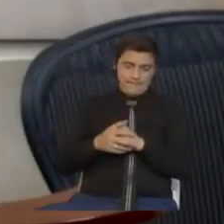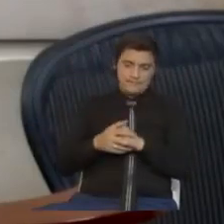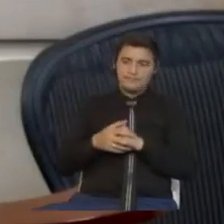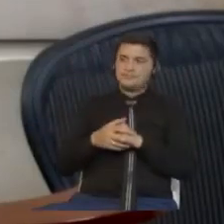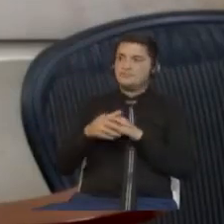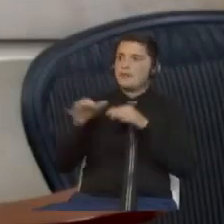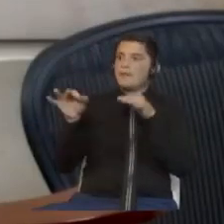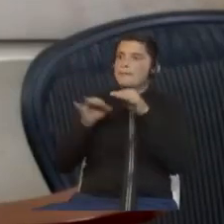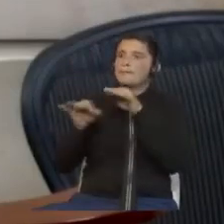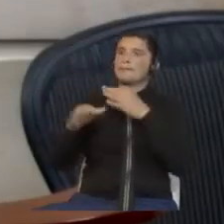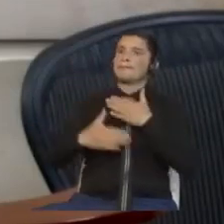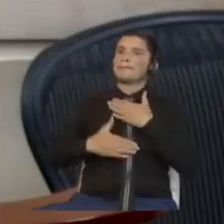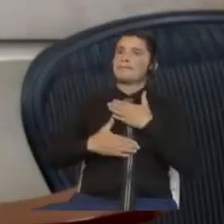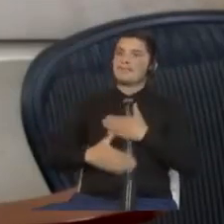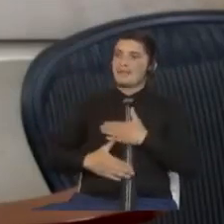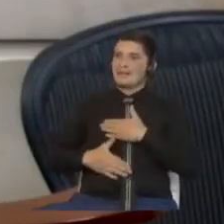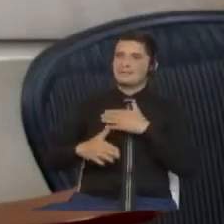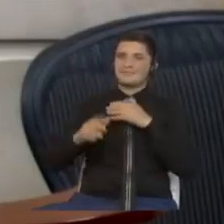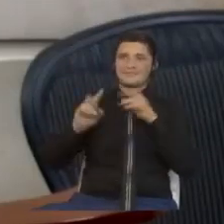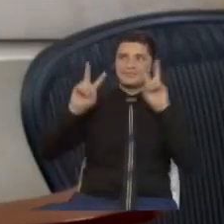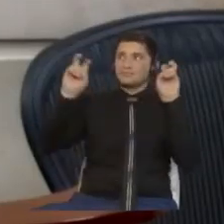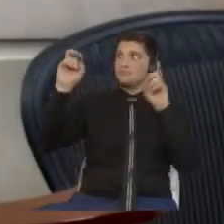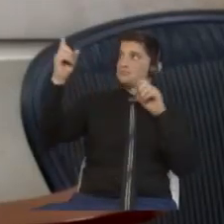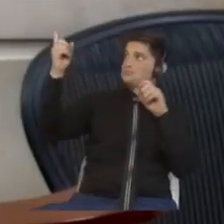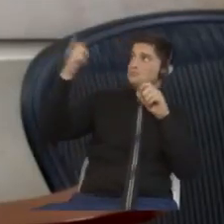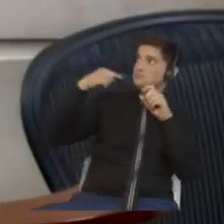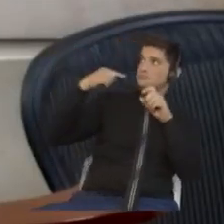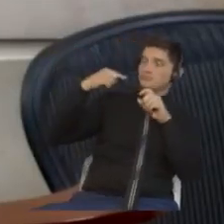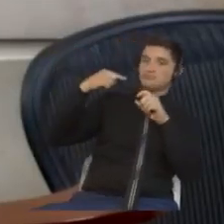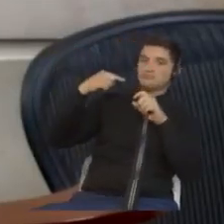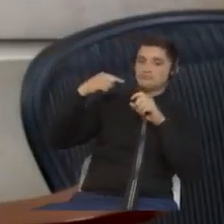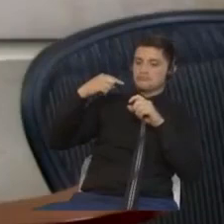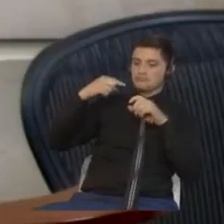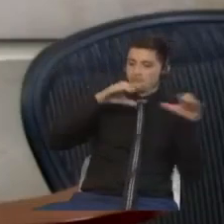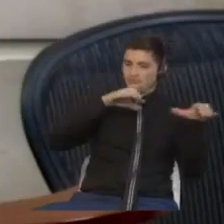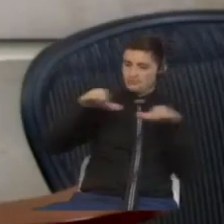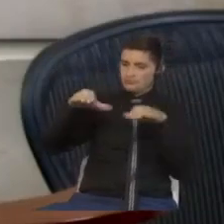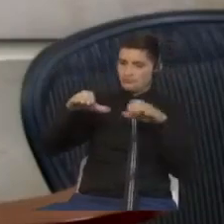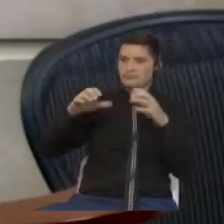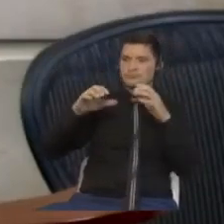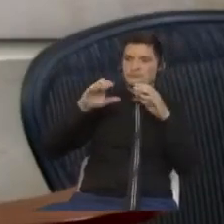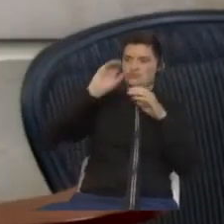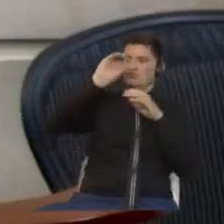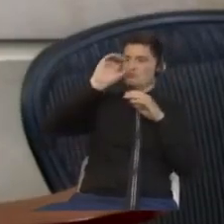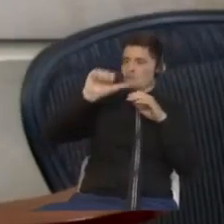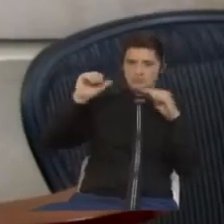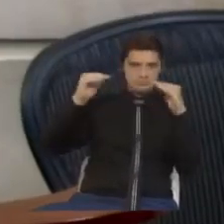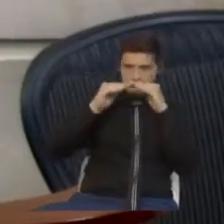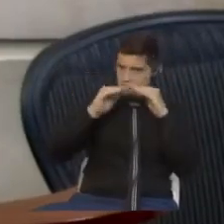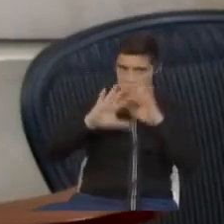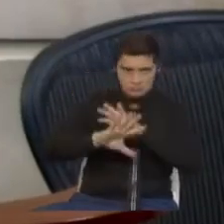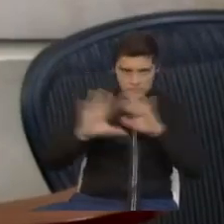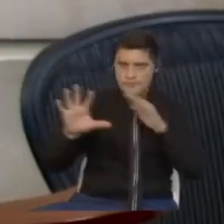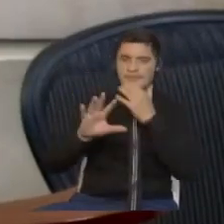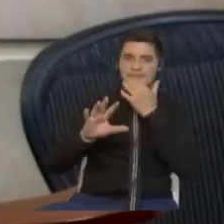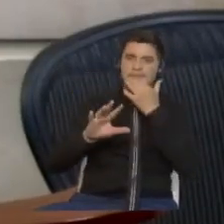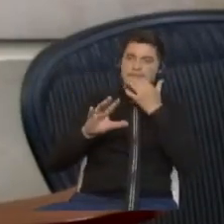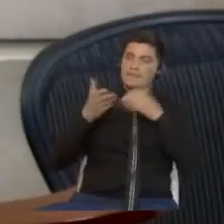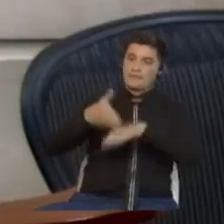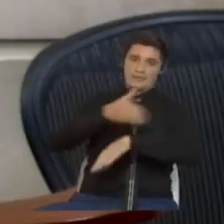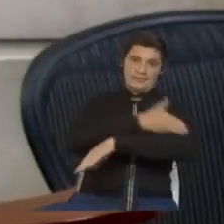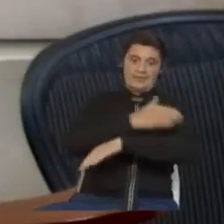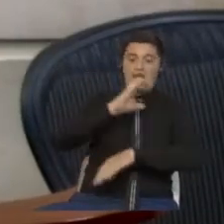satisfacción del mandato de mérito y del mandato de género correctamente como bien dijo el senador carlos